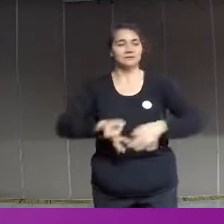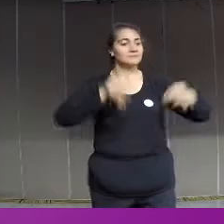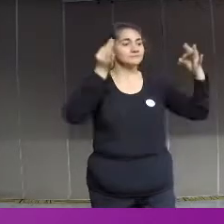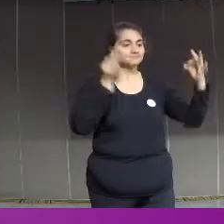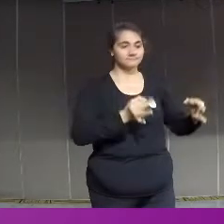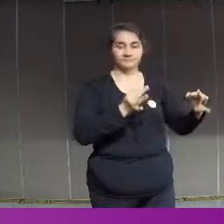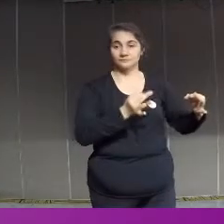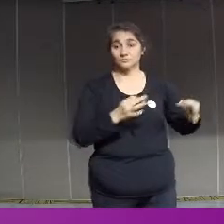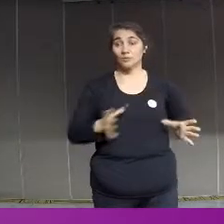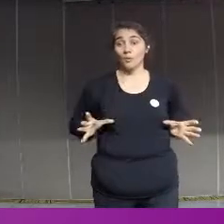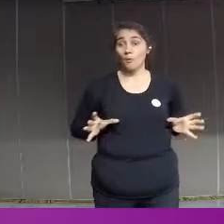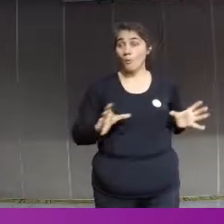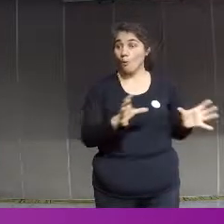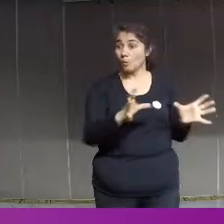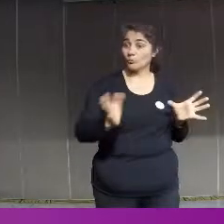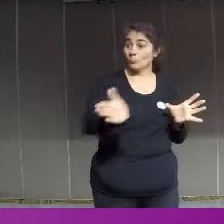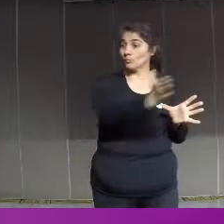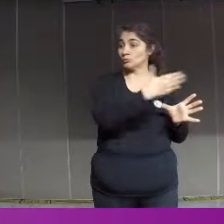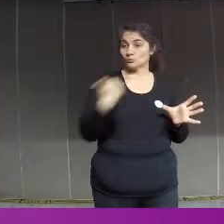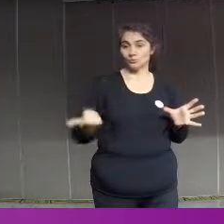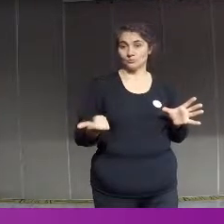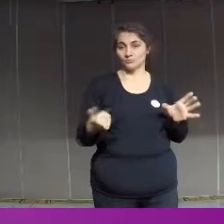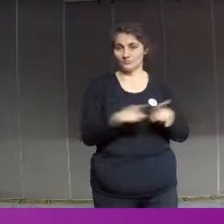equipo, bueno, que es algo que hablábamos ayer.